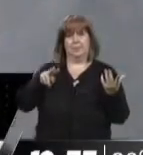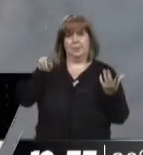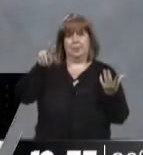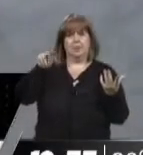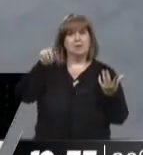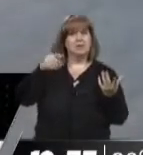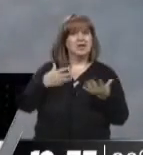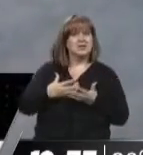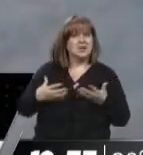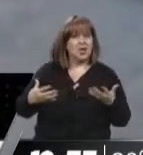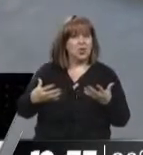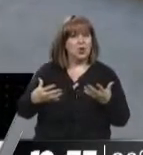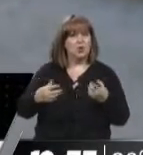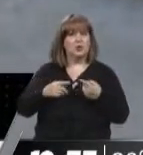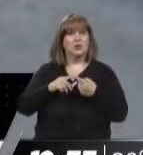Cansado.